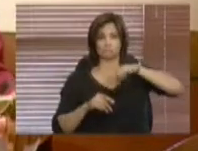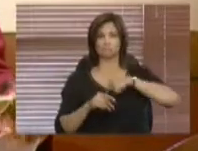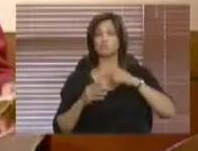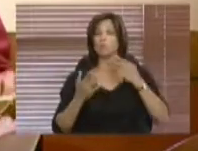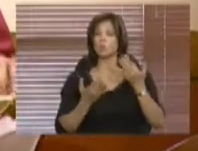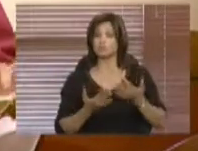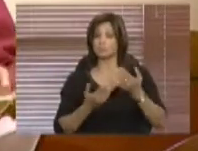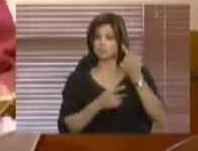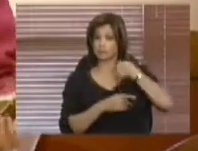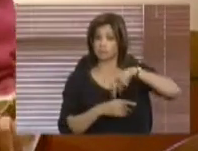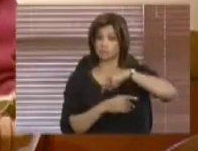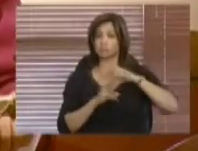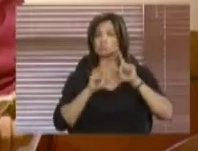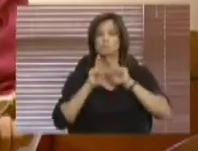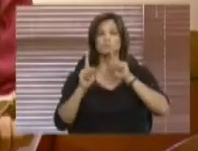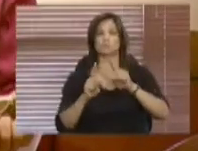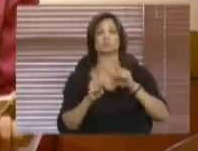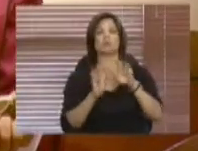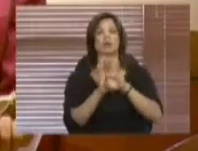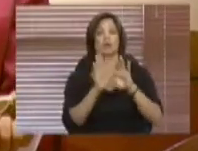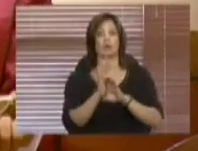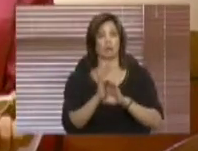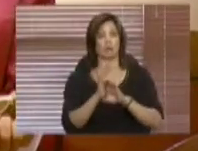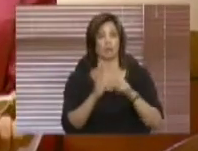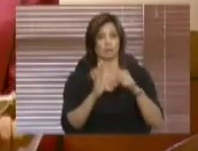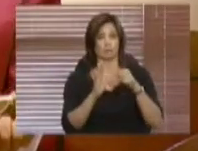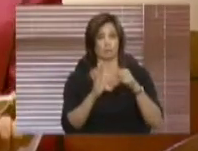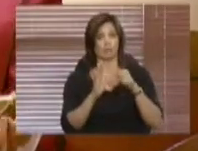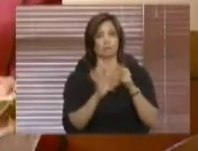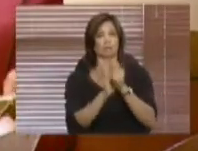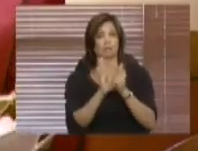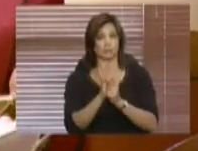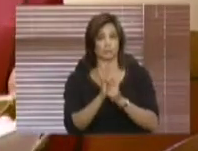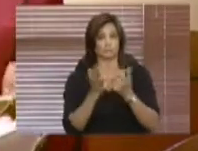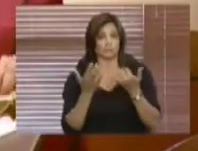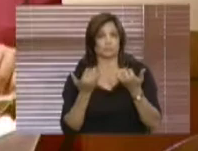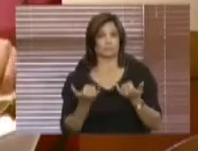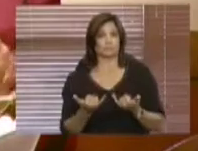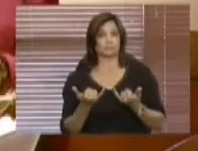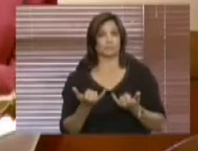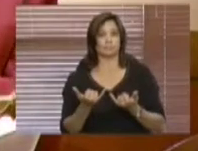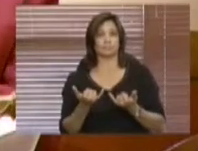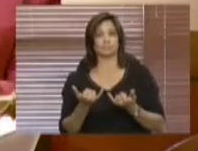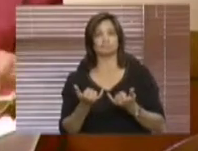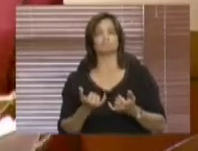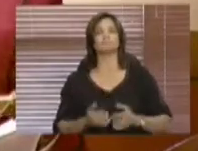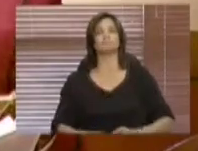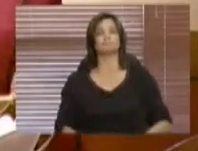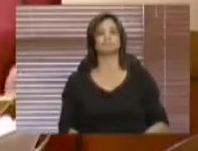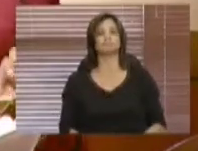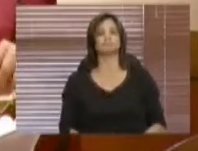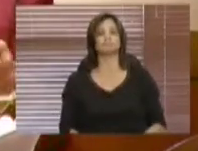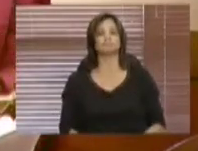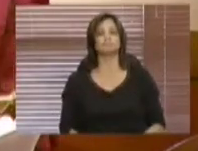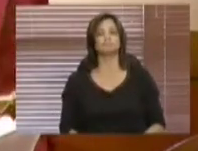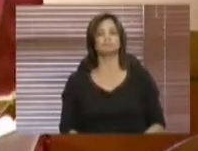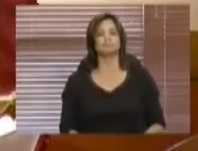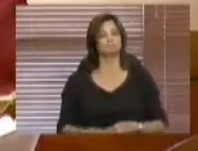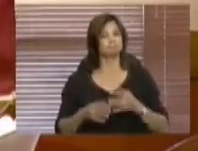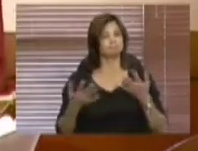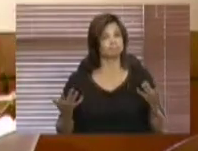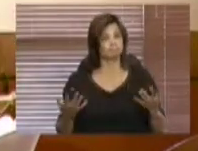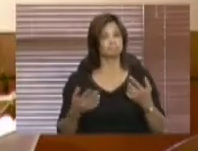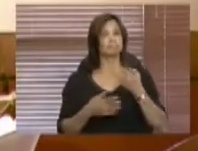responsables en el marco de la Constitución y las leyes vigentes. Termino la cita. Eso